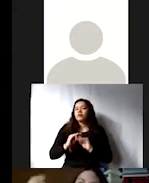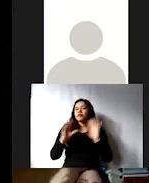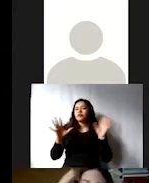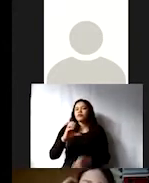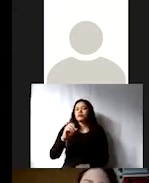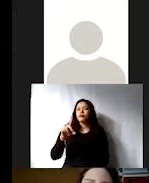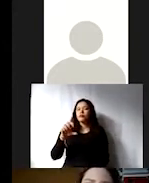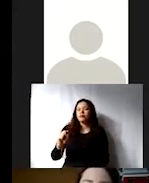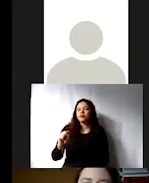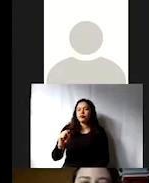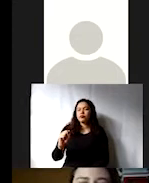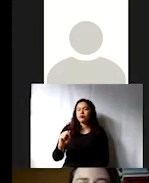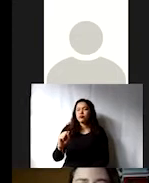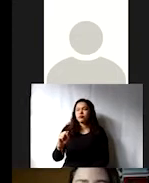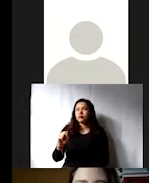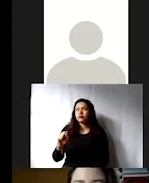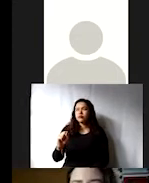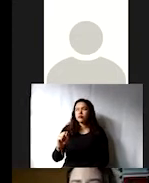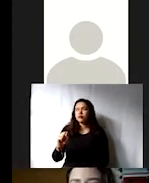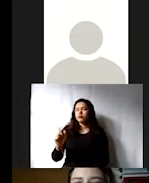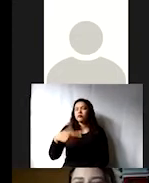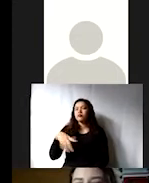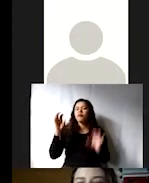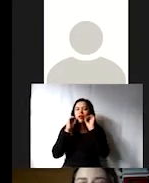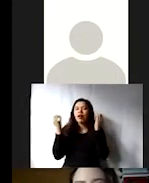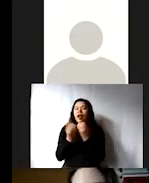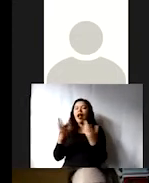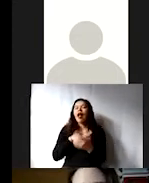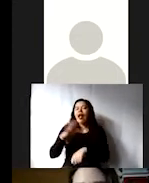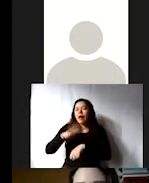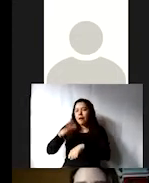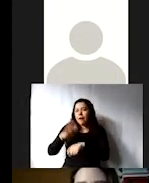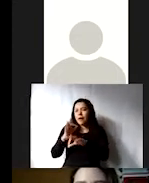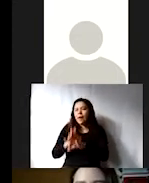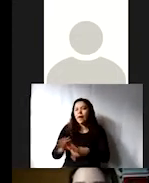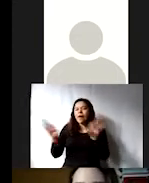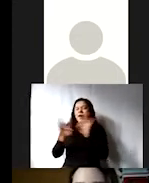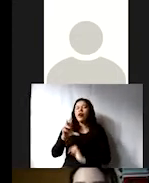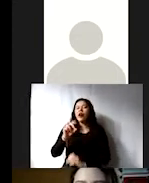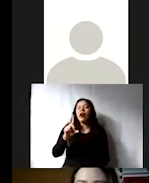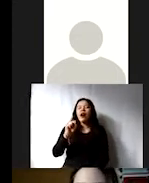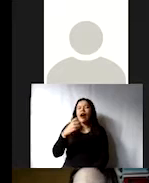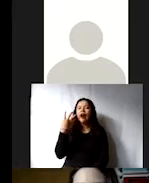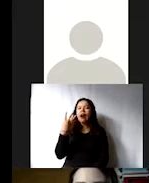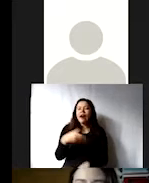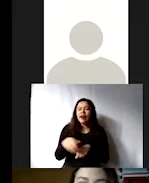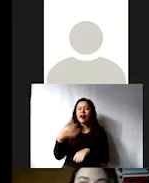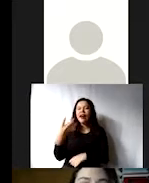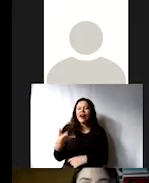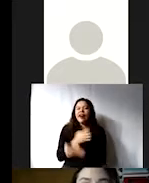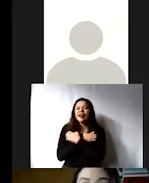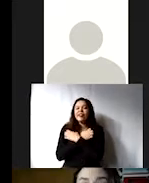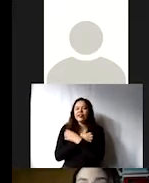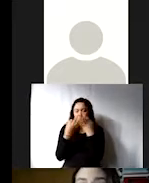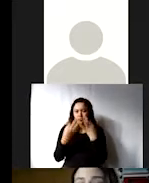ODS, que como organización ustedes tienen, digamos, el prioritario es el ODS 4, Educación de Calidad. Pero eso